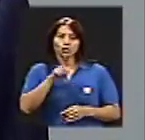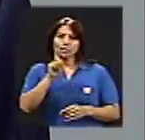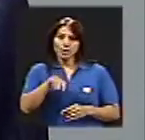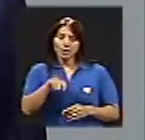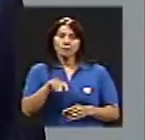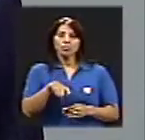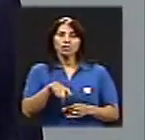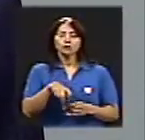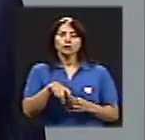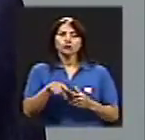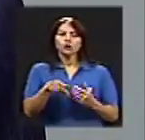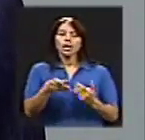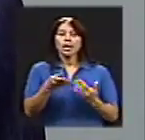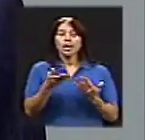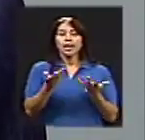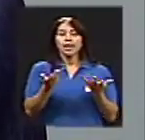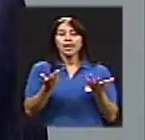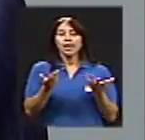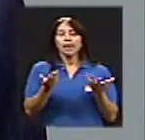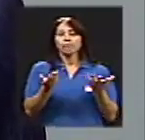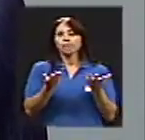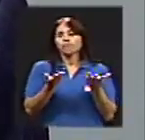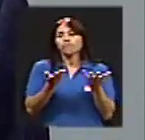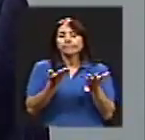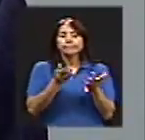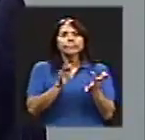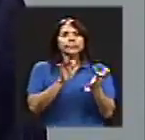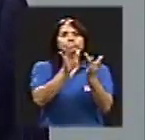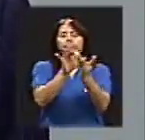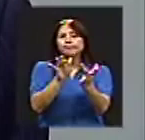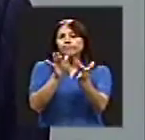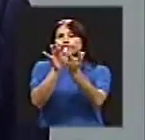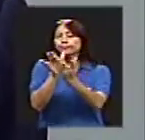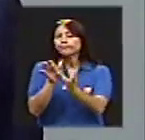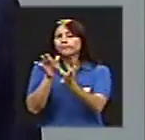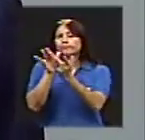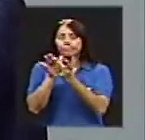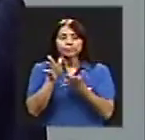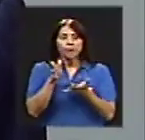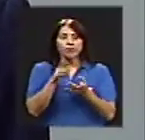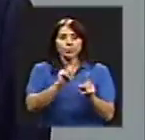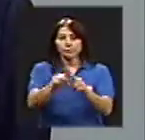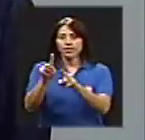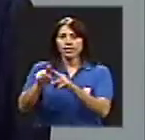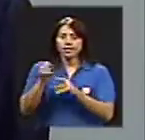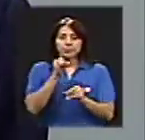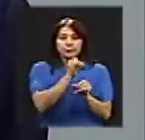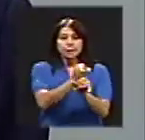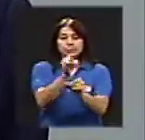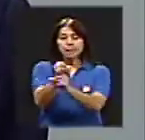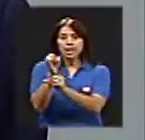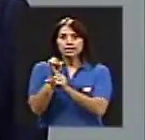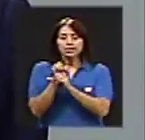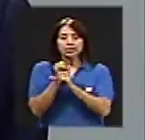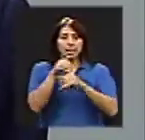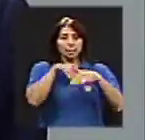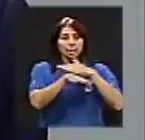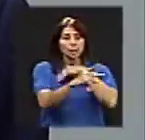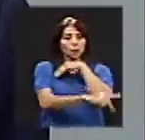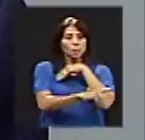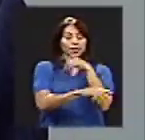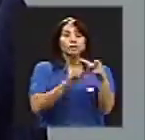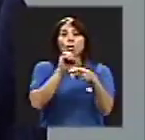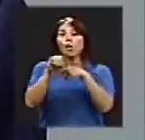recurrir a instancias, a muy diversas instancias internas y externas, para poder diseñar